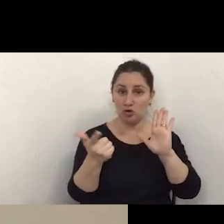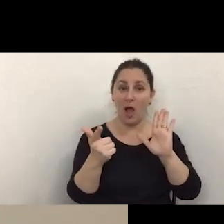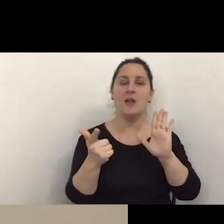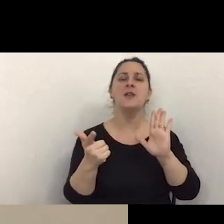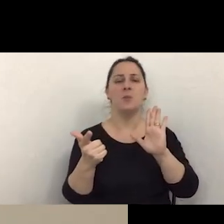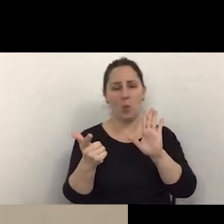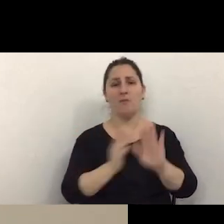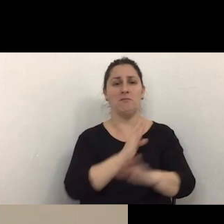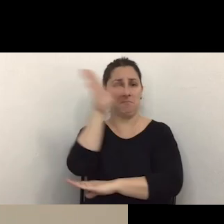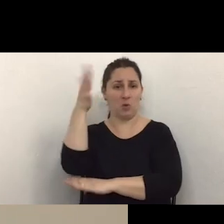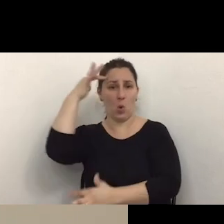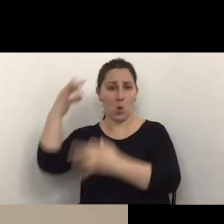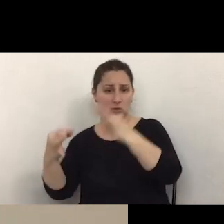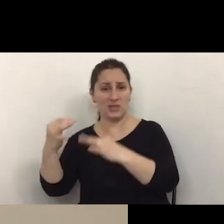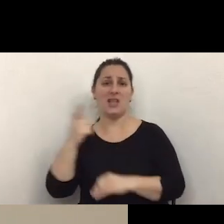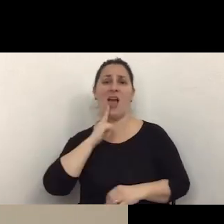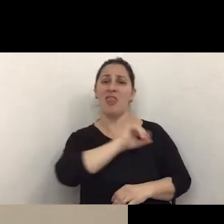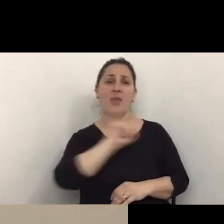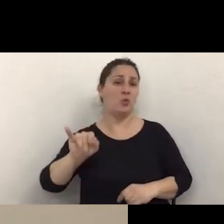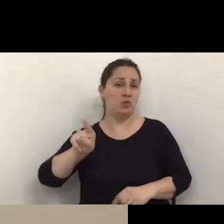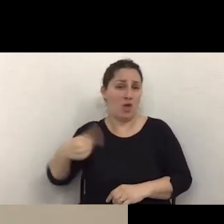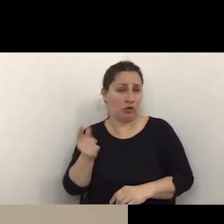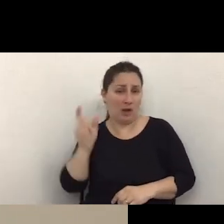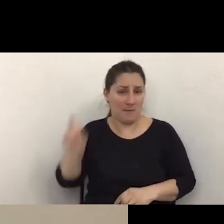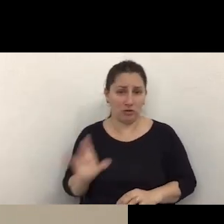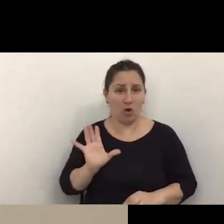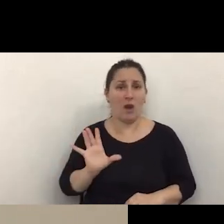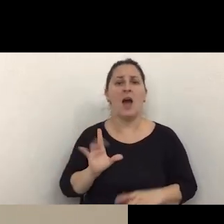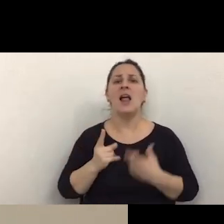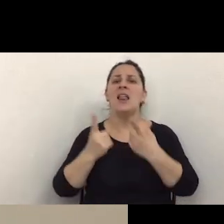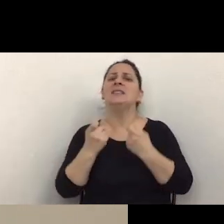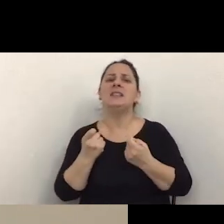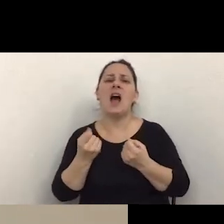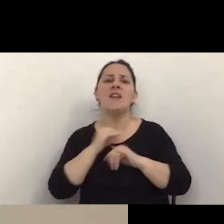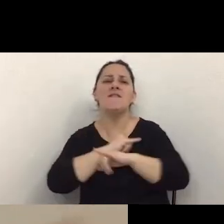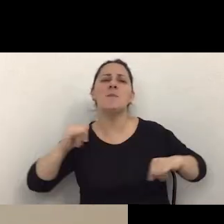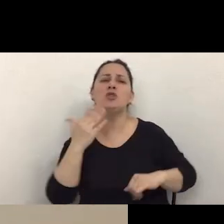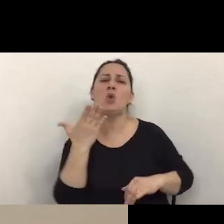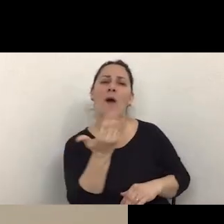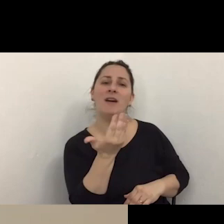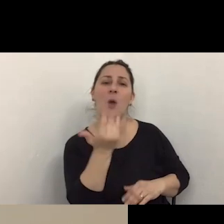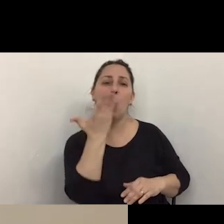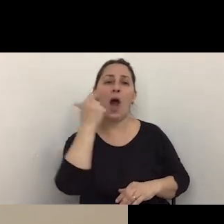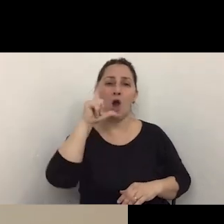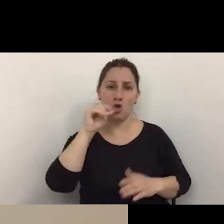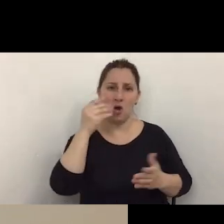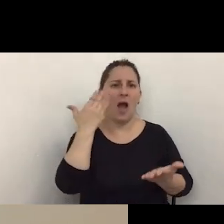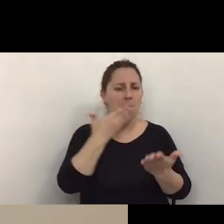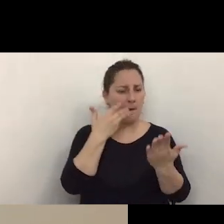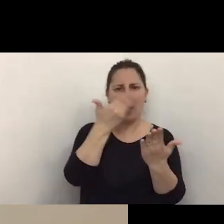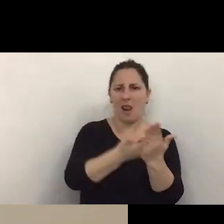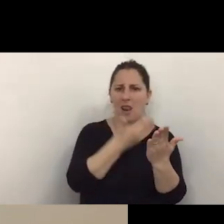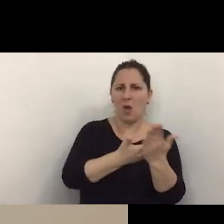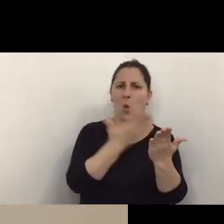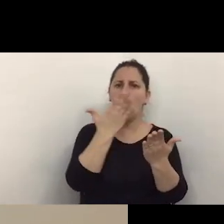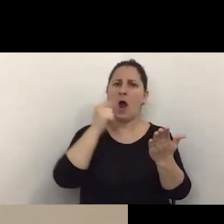la justicia, una denuncia que hizo otra persona, se requiere información al banco y se ven un montón de acreditaciones